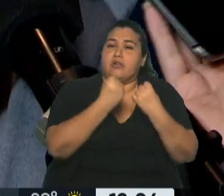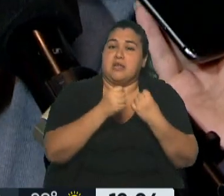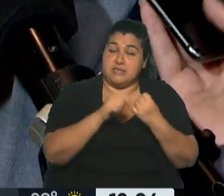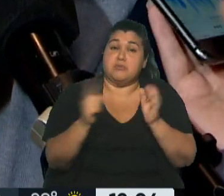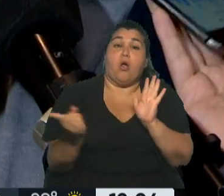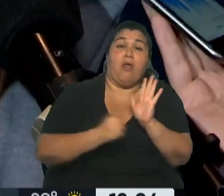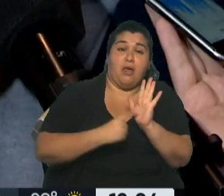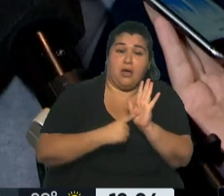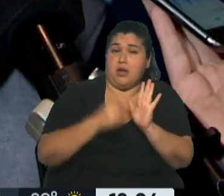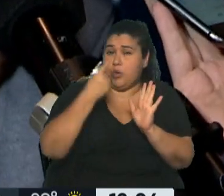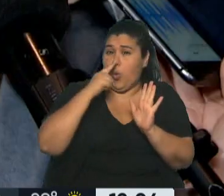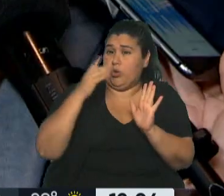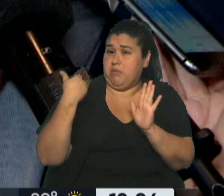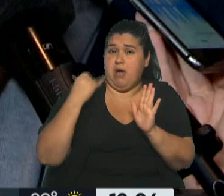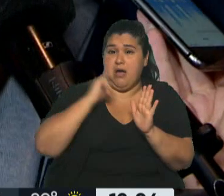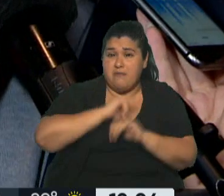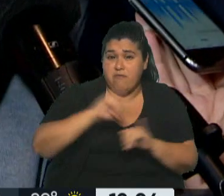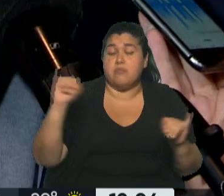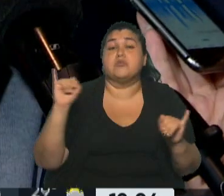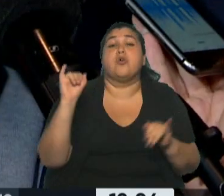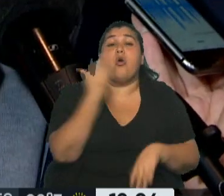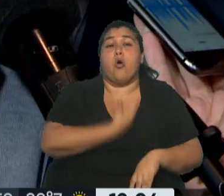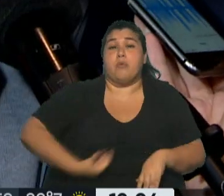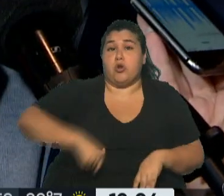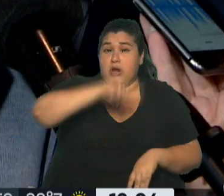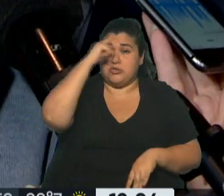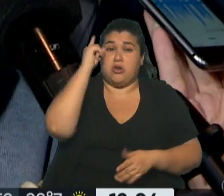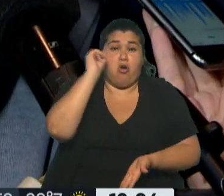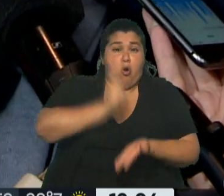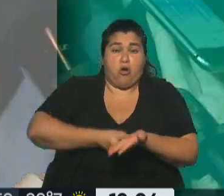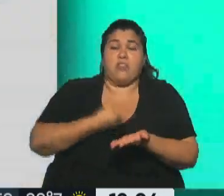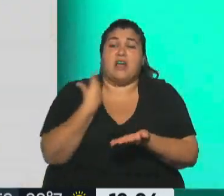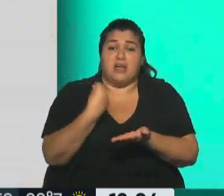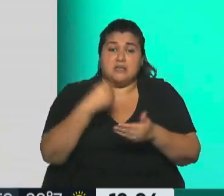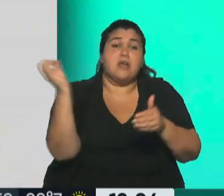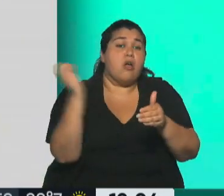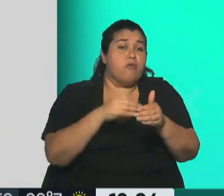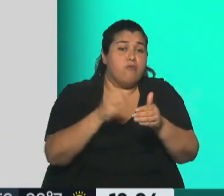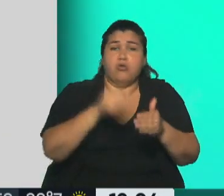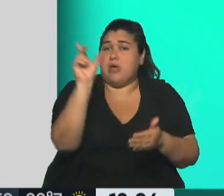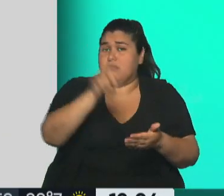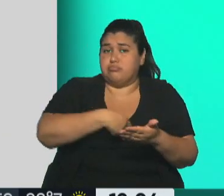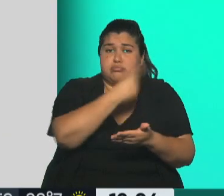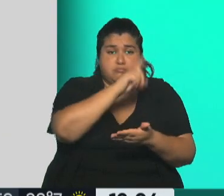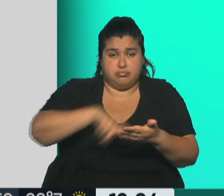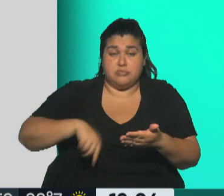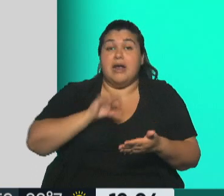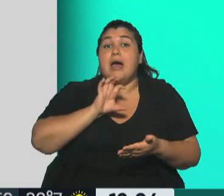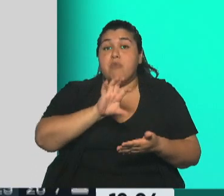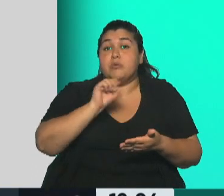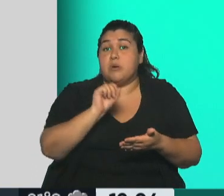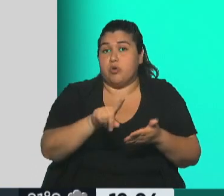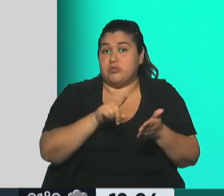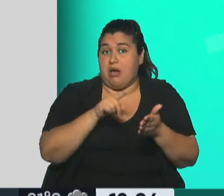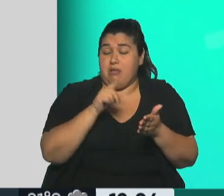conoció en las últimas horas el gobierno nacional dispuso la eliminación del fondo de fortalecimiento fiscal de la provincia de Buenos Aires